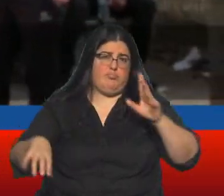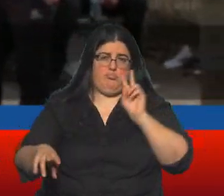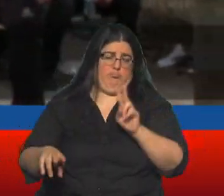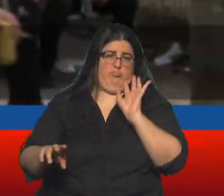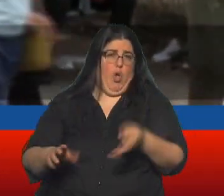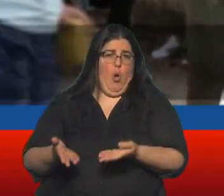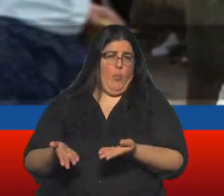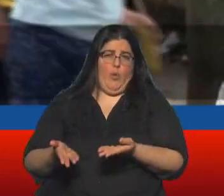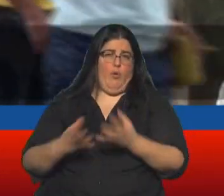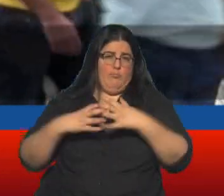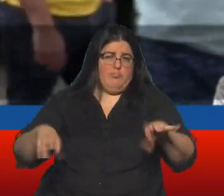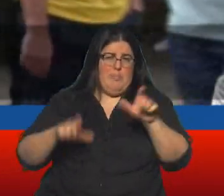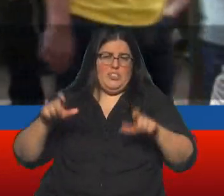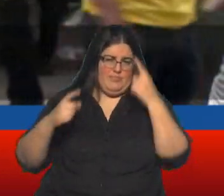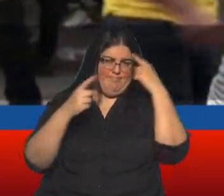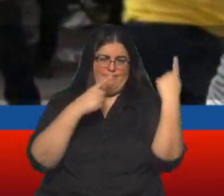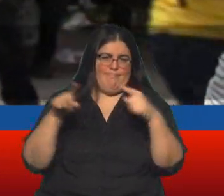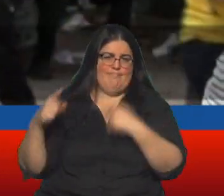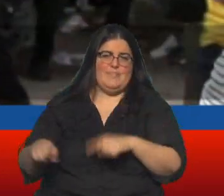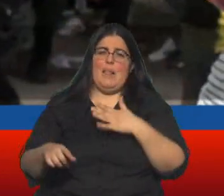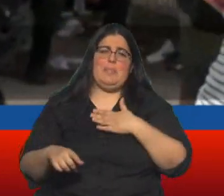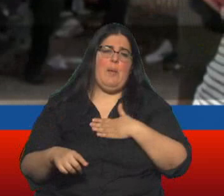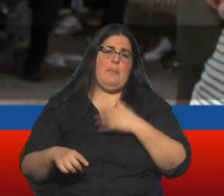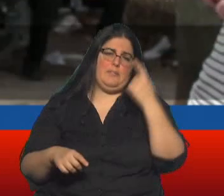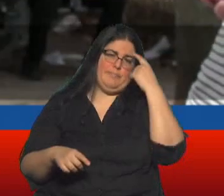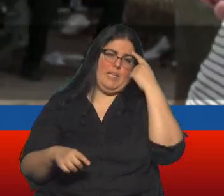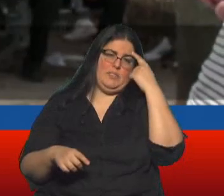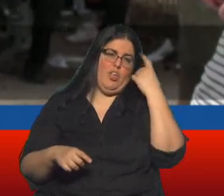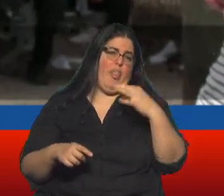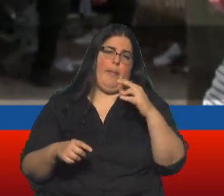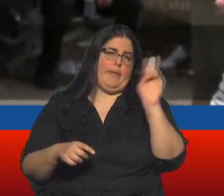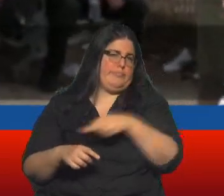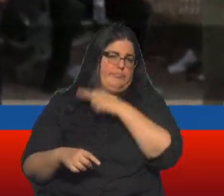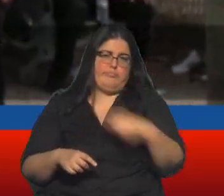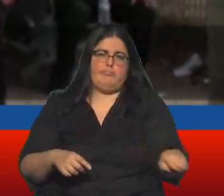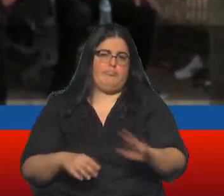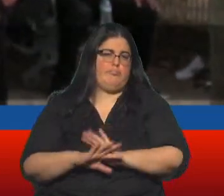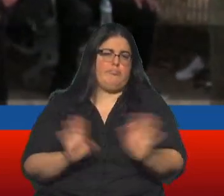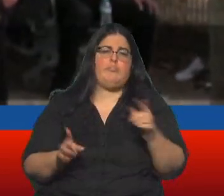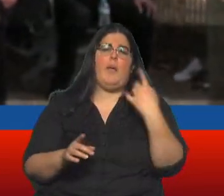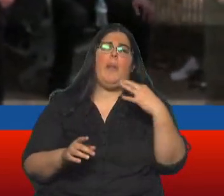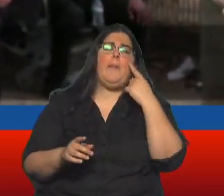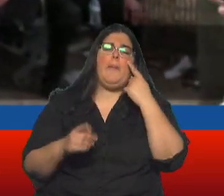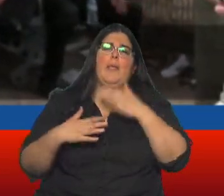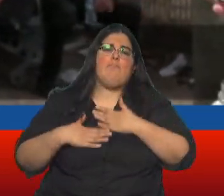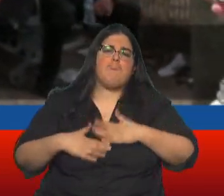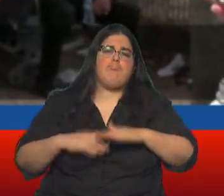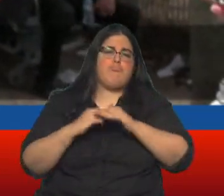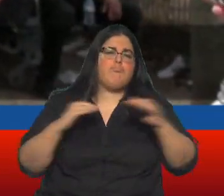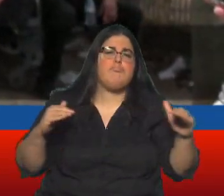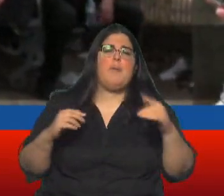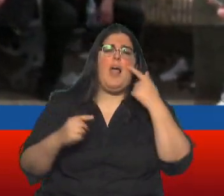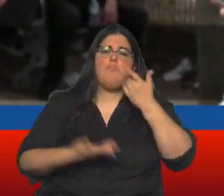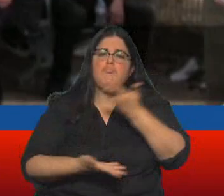flagrant et malheureusement, il faut qu'on en arrive à le supprimer car on n'a pas besoin de ça pour vivre en bonne harmonie et en